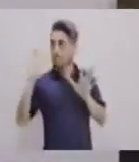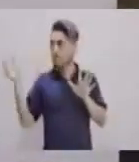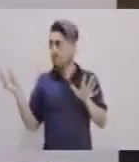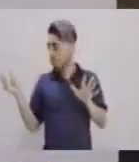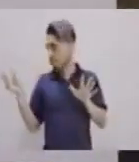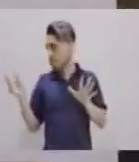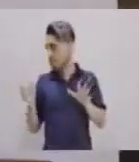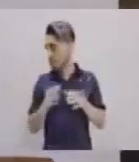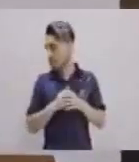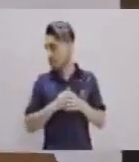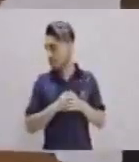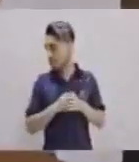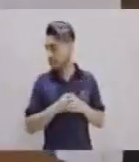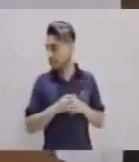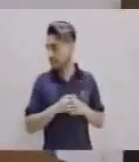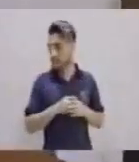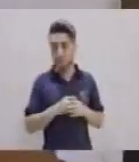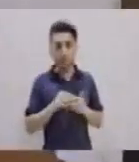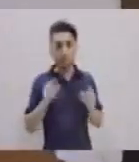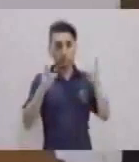manera